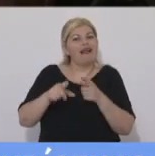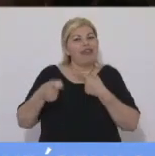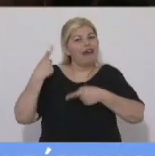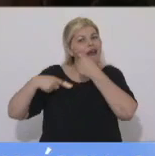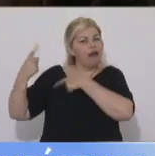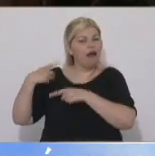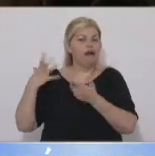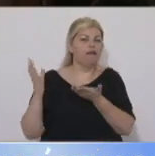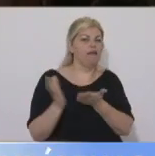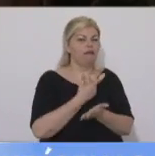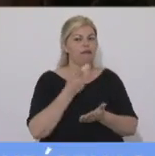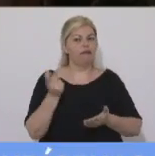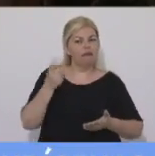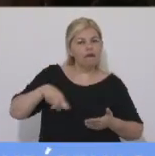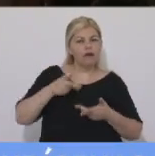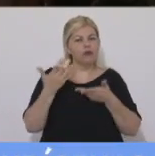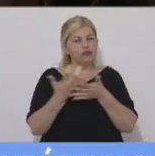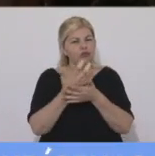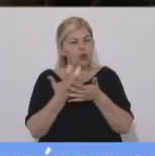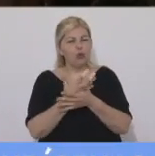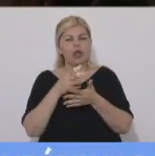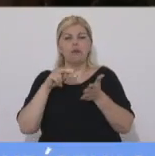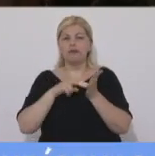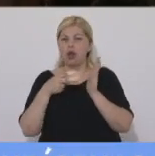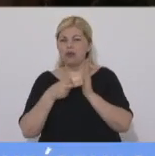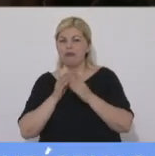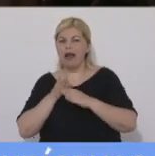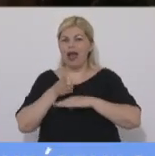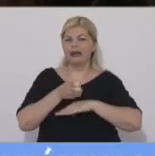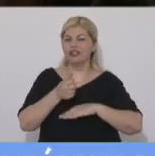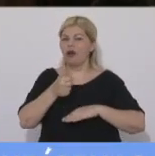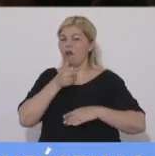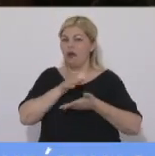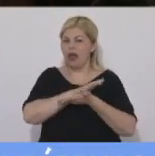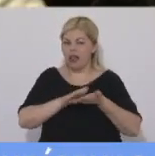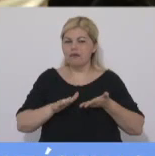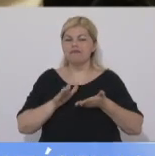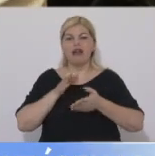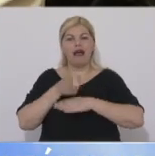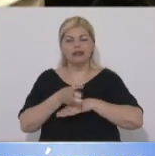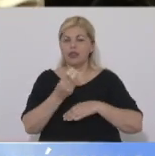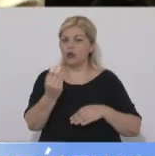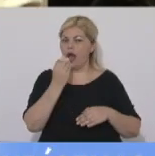Sufren el problema del acceso al agua potable y a la alimentación.